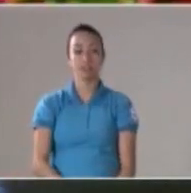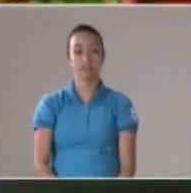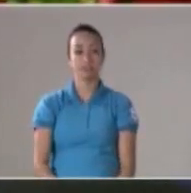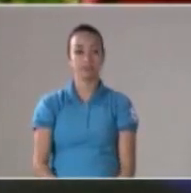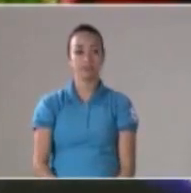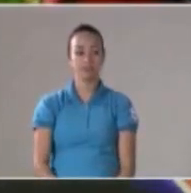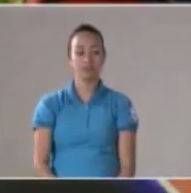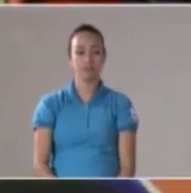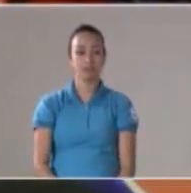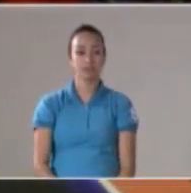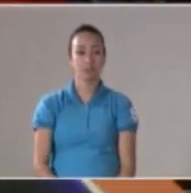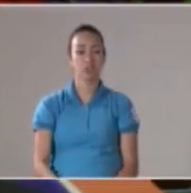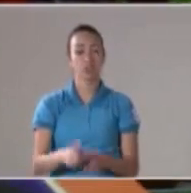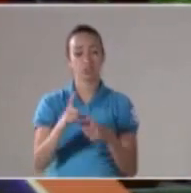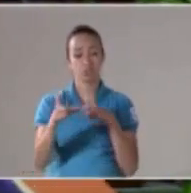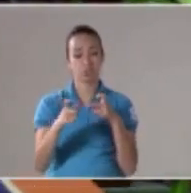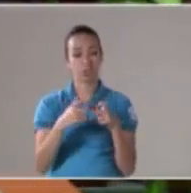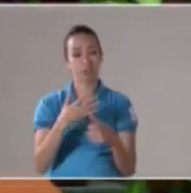Controlé mi ira, dice.